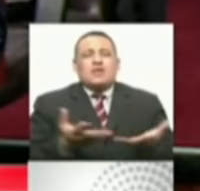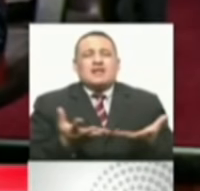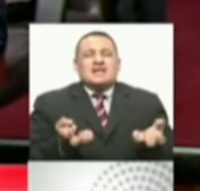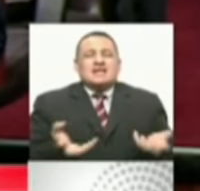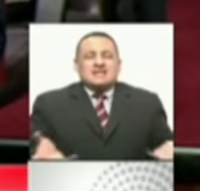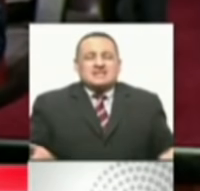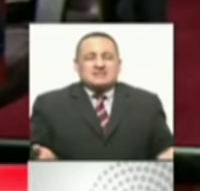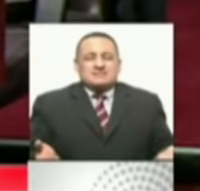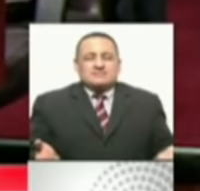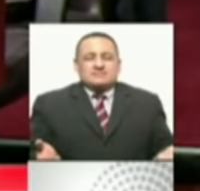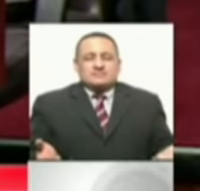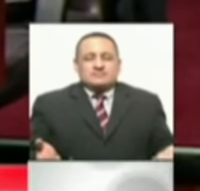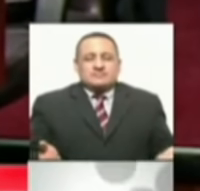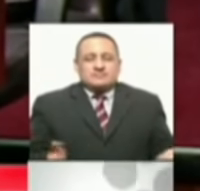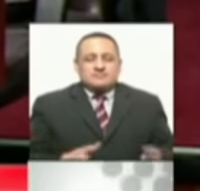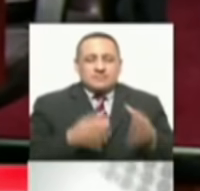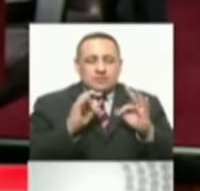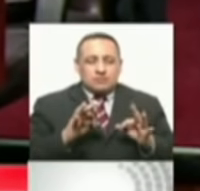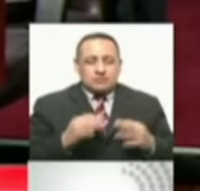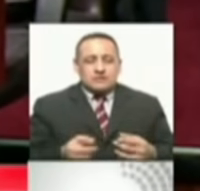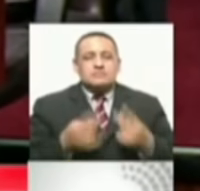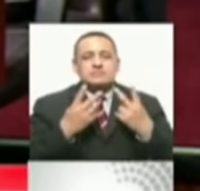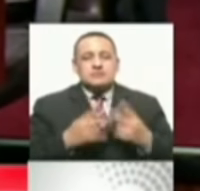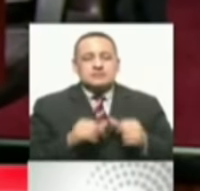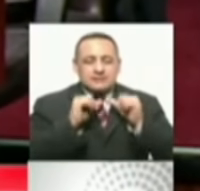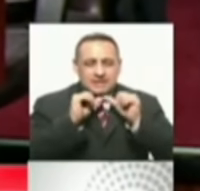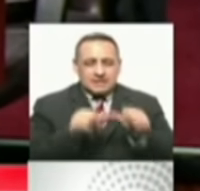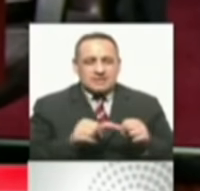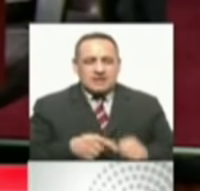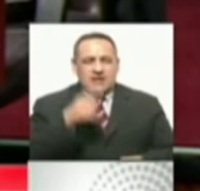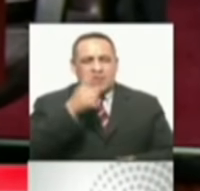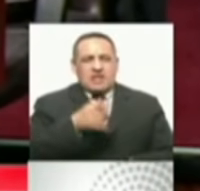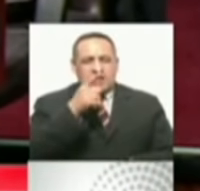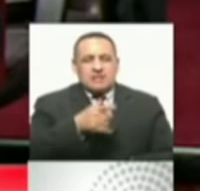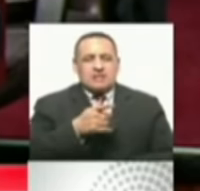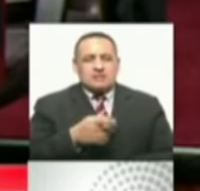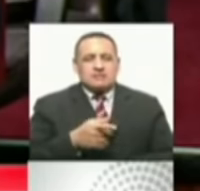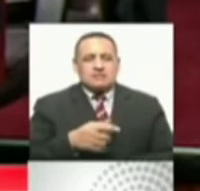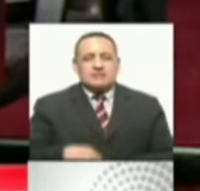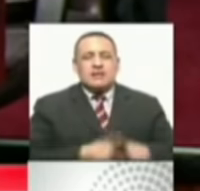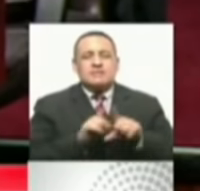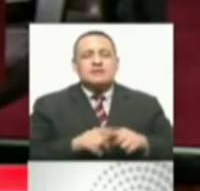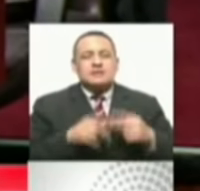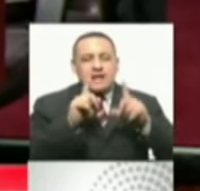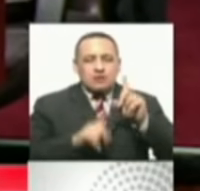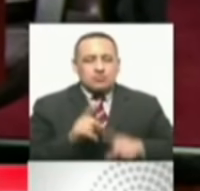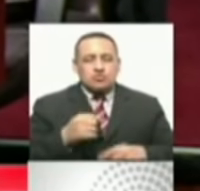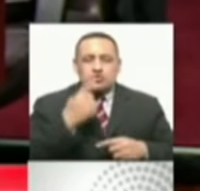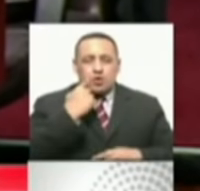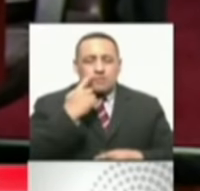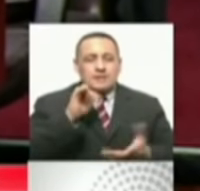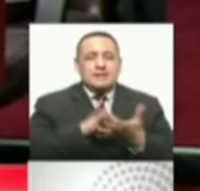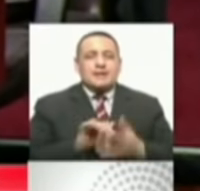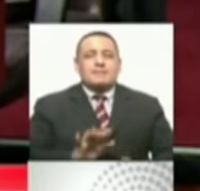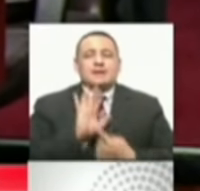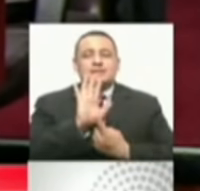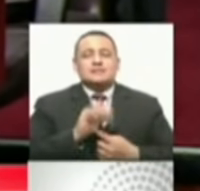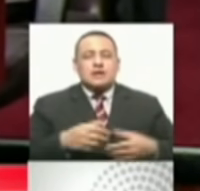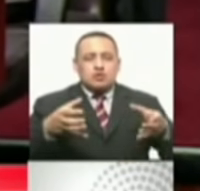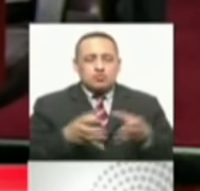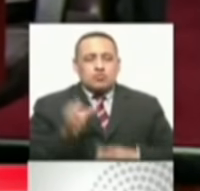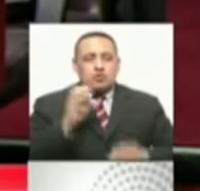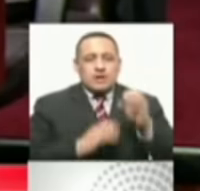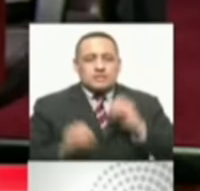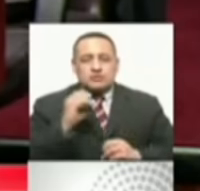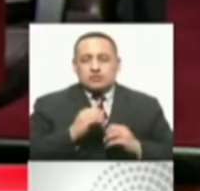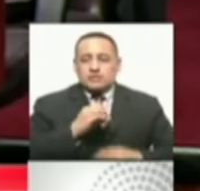hoy. Por supuesto, en todo caso, acá no ha habido ninguna sentencia de nuestro